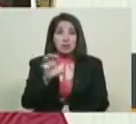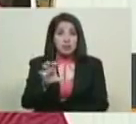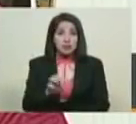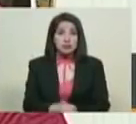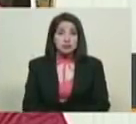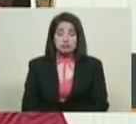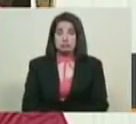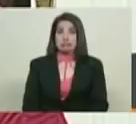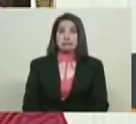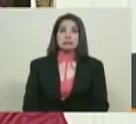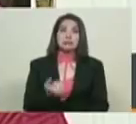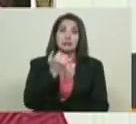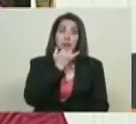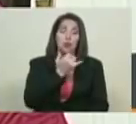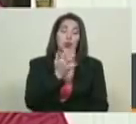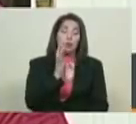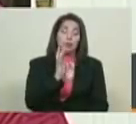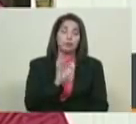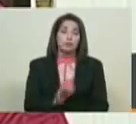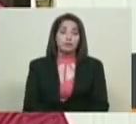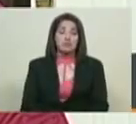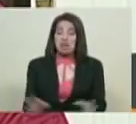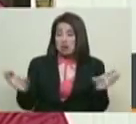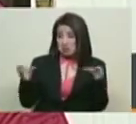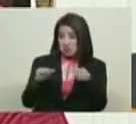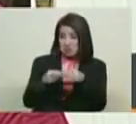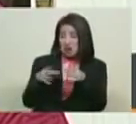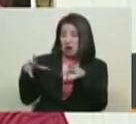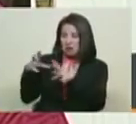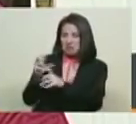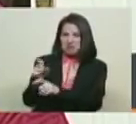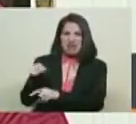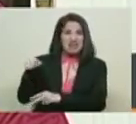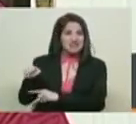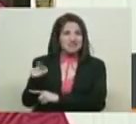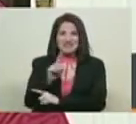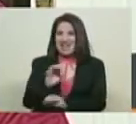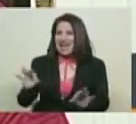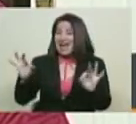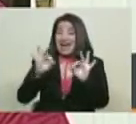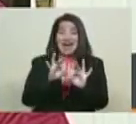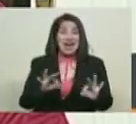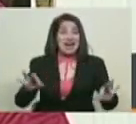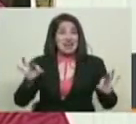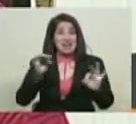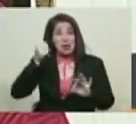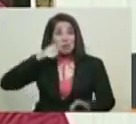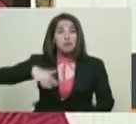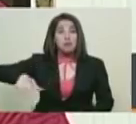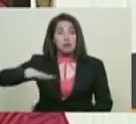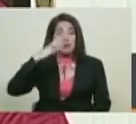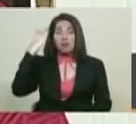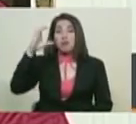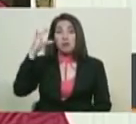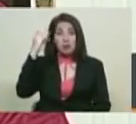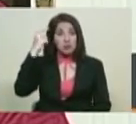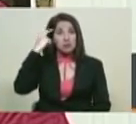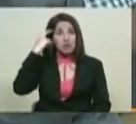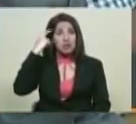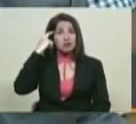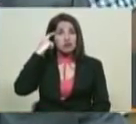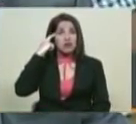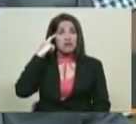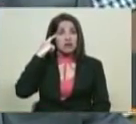Se equivocó. La oligarquía no se puede confiar nada, pueblo de Colombia. Ustedes lo saben,